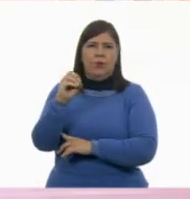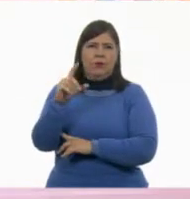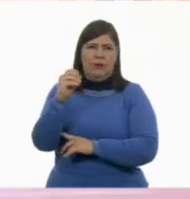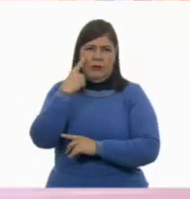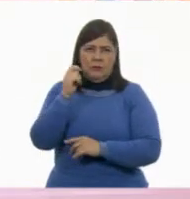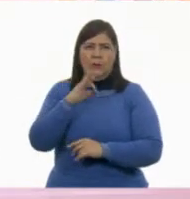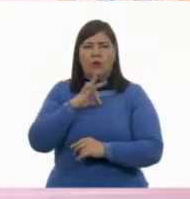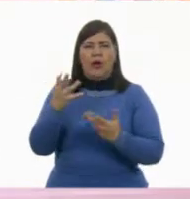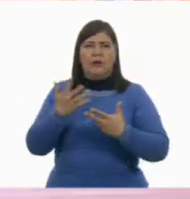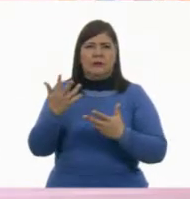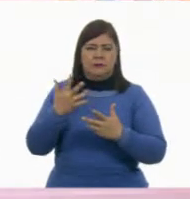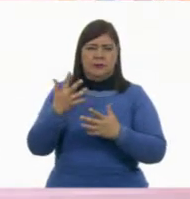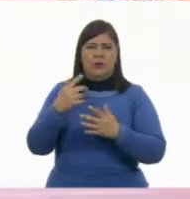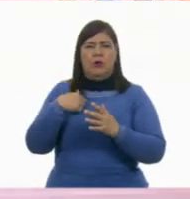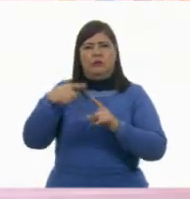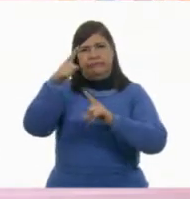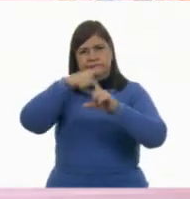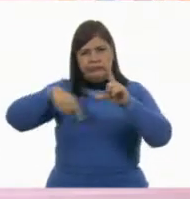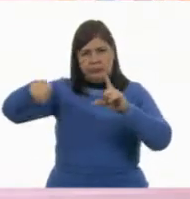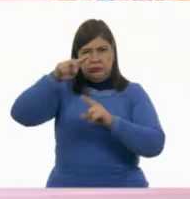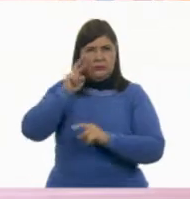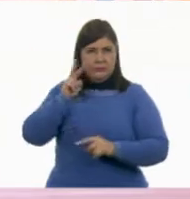círculo.